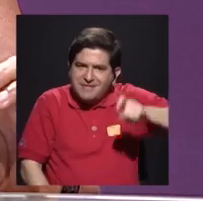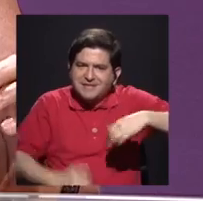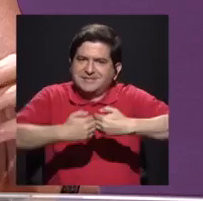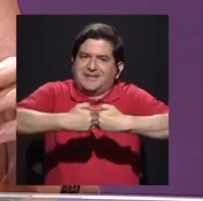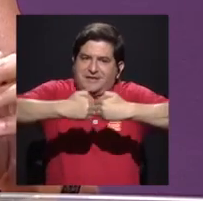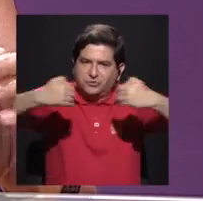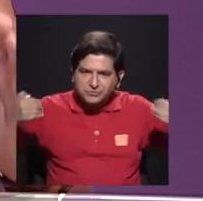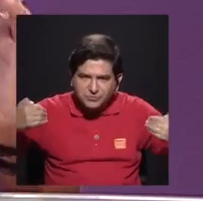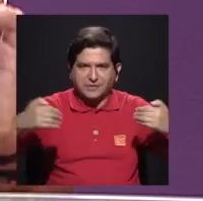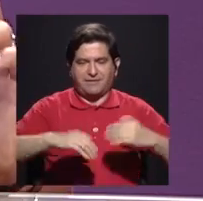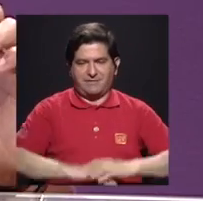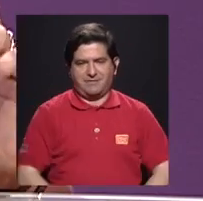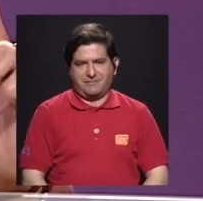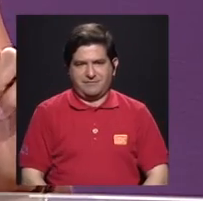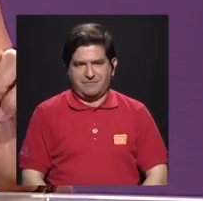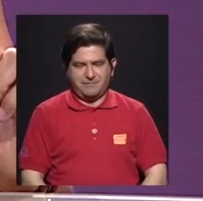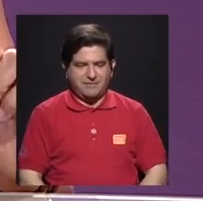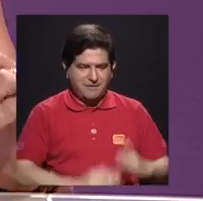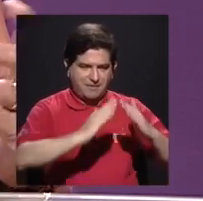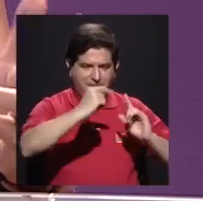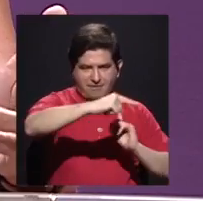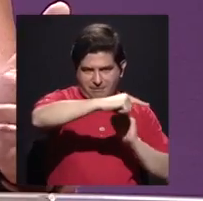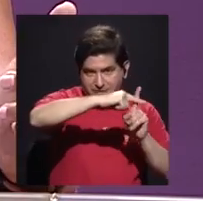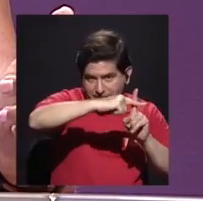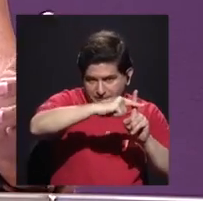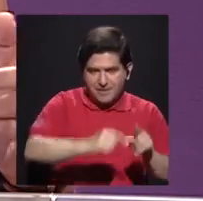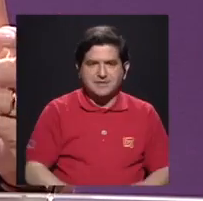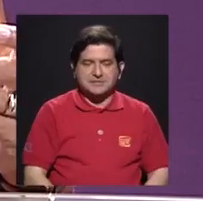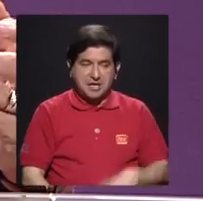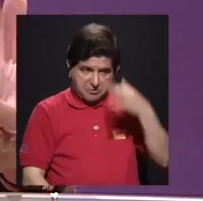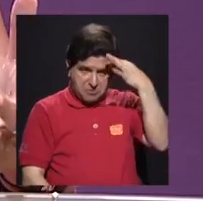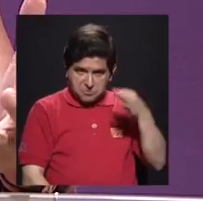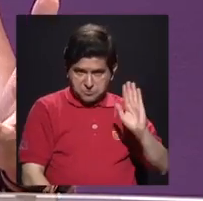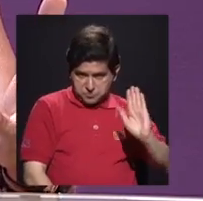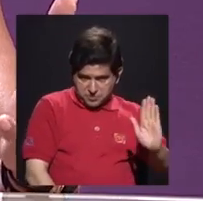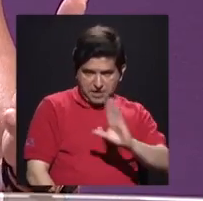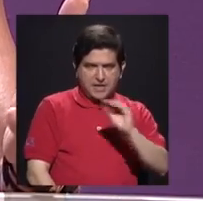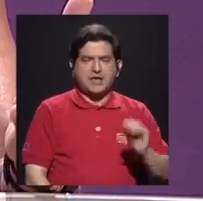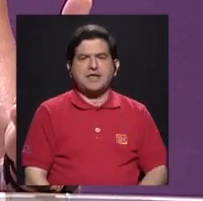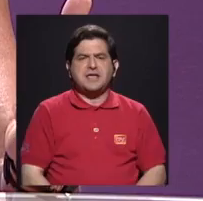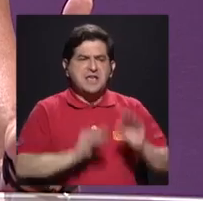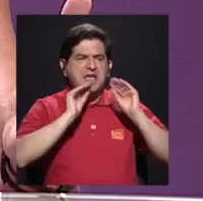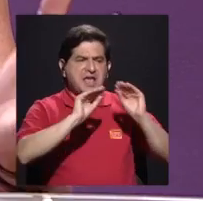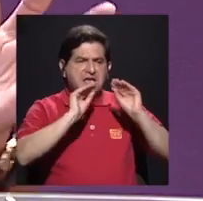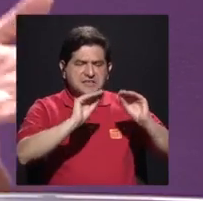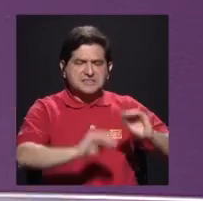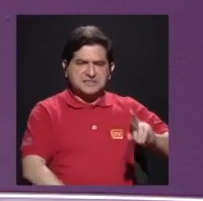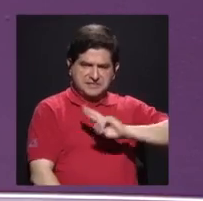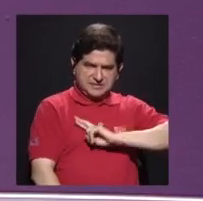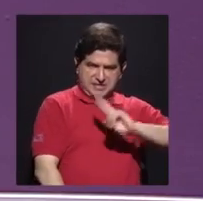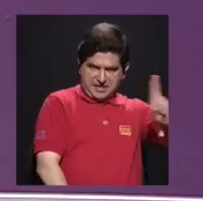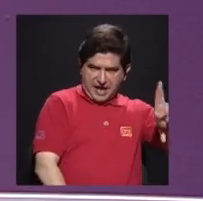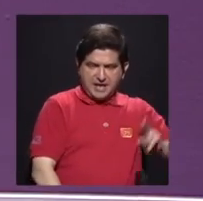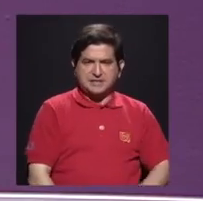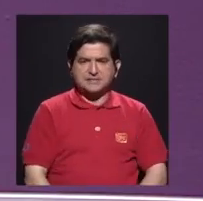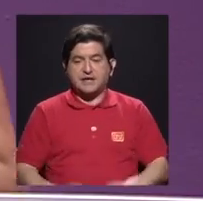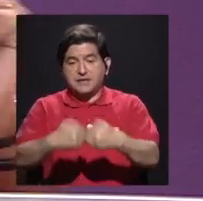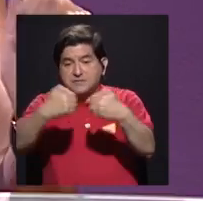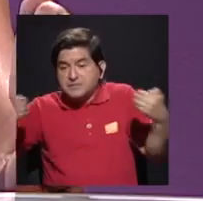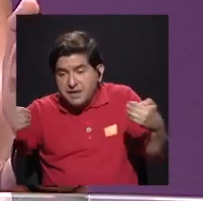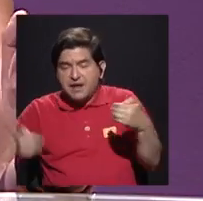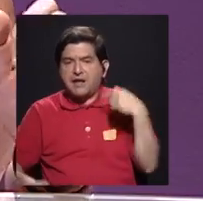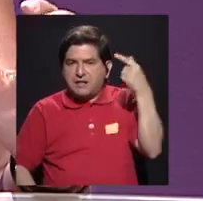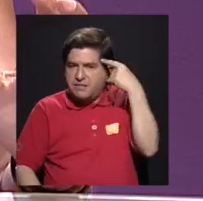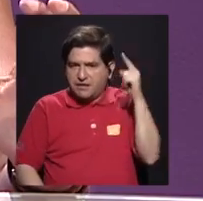estar separados como son las iglesias los credos y los dogmas religiosos de el estado